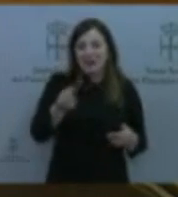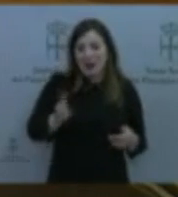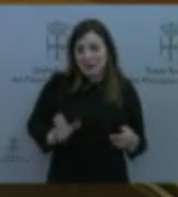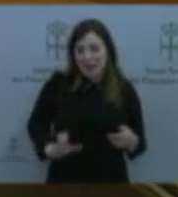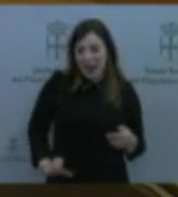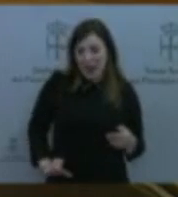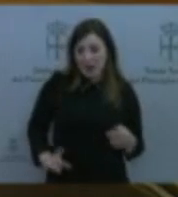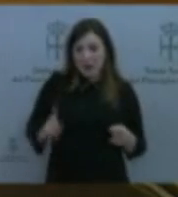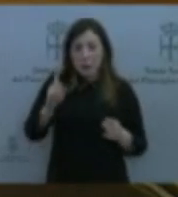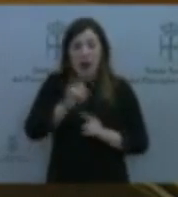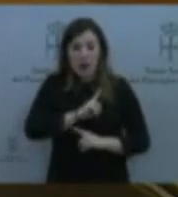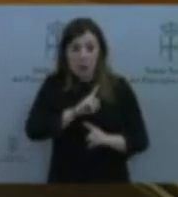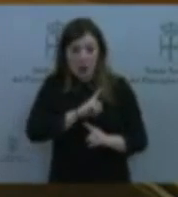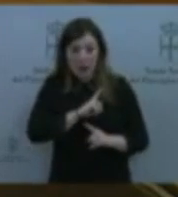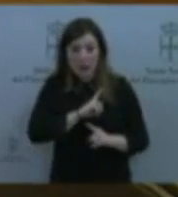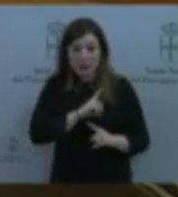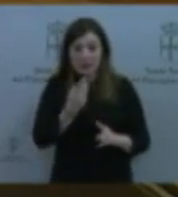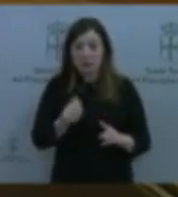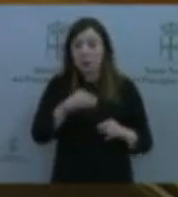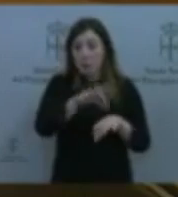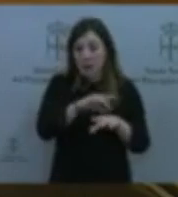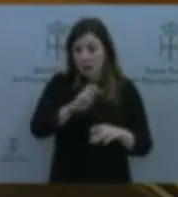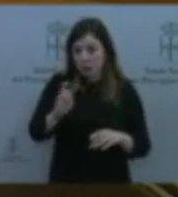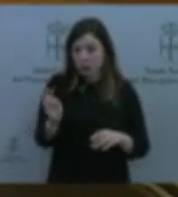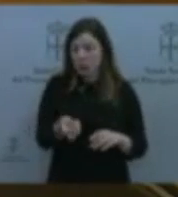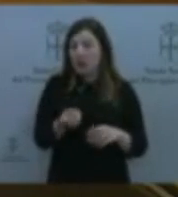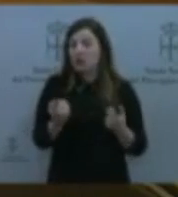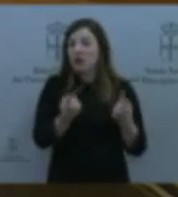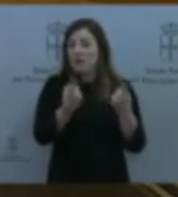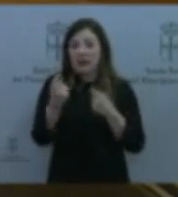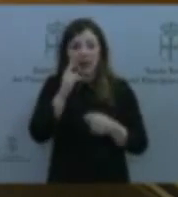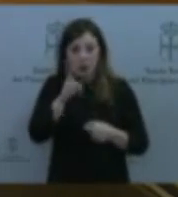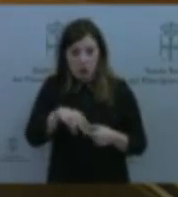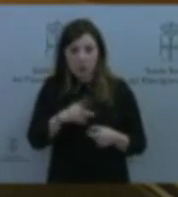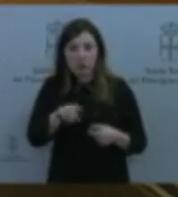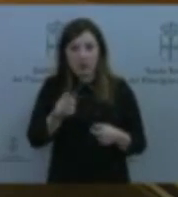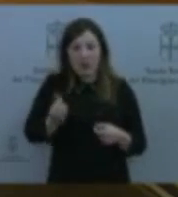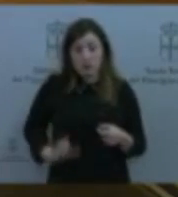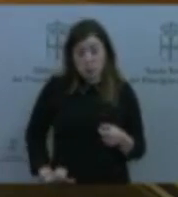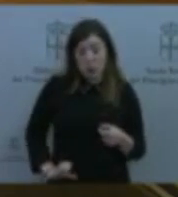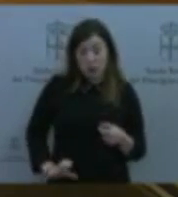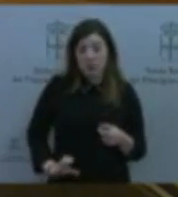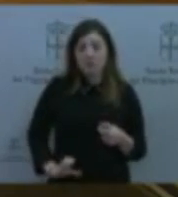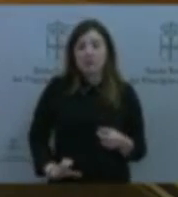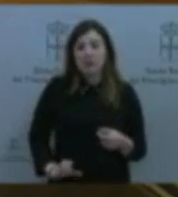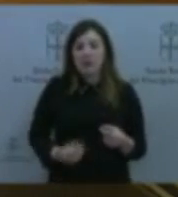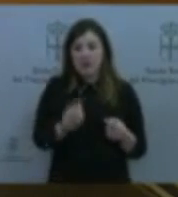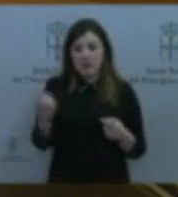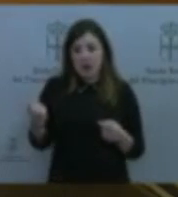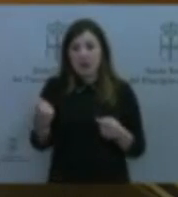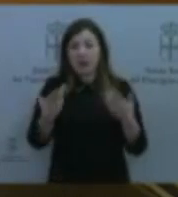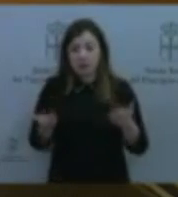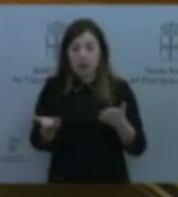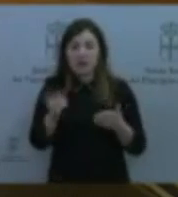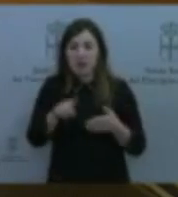fin, en cuanto a falta de reconocimiento o retribución, pues hai varios casos, ¿no? Y falando de desorden de funciones, de categorías